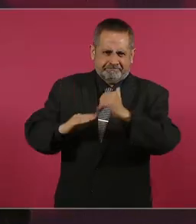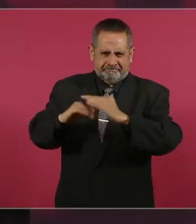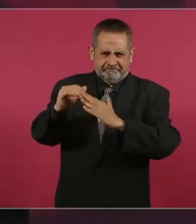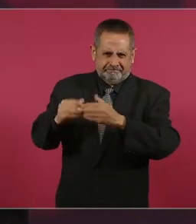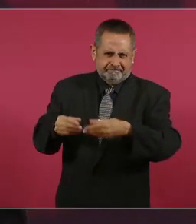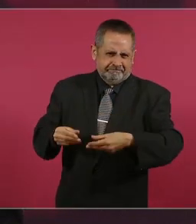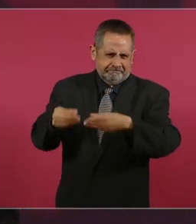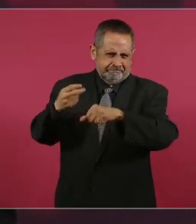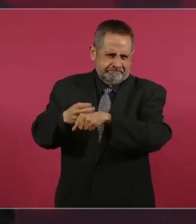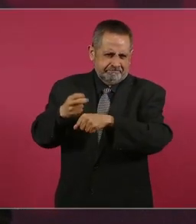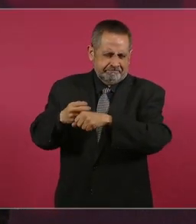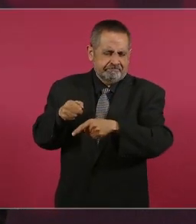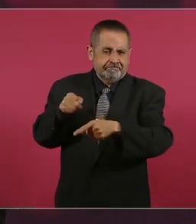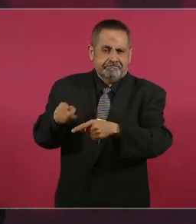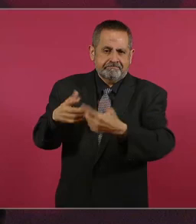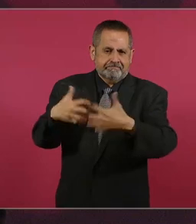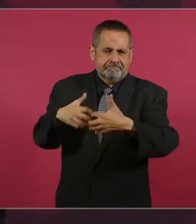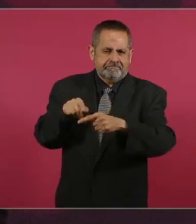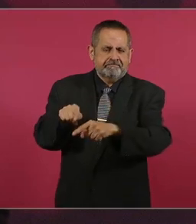de